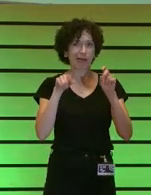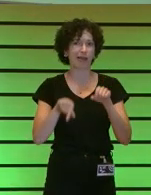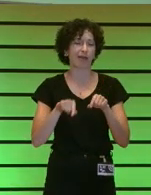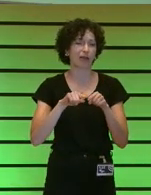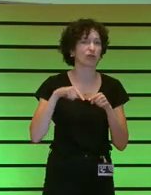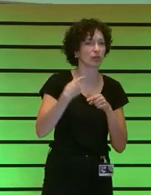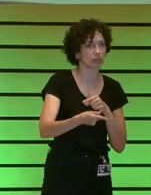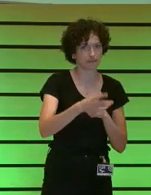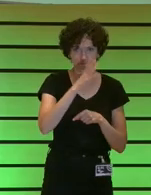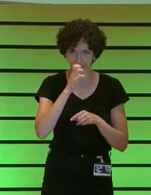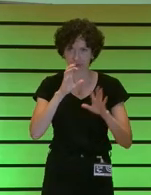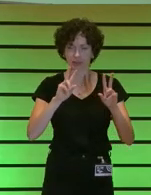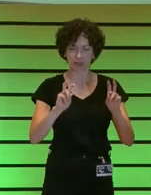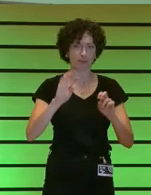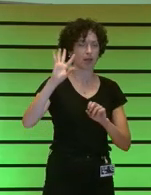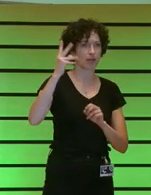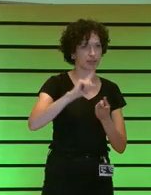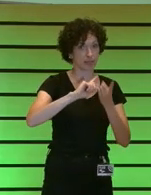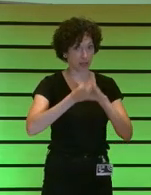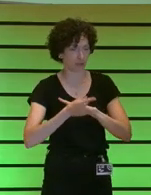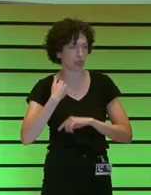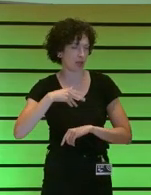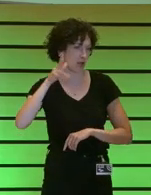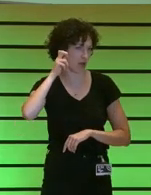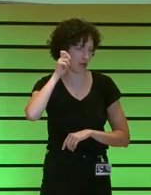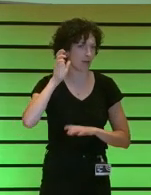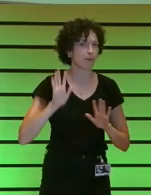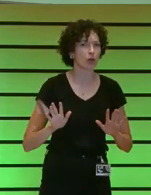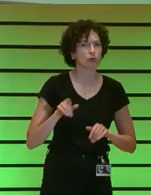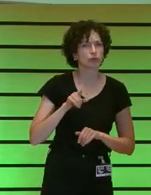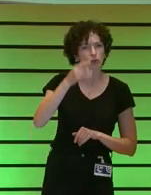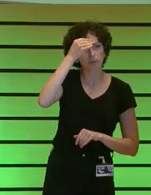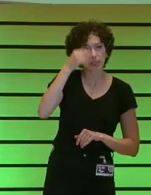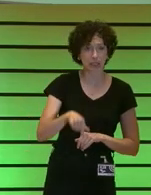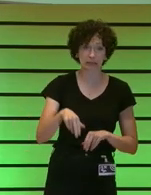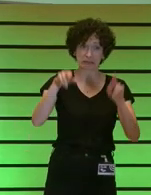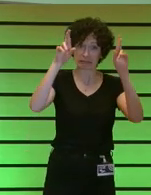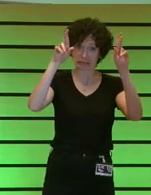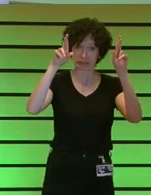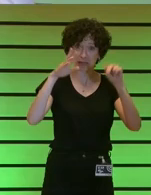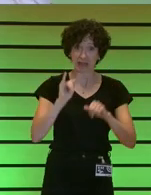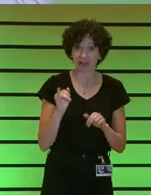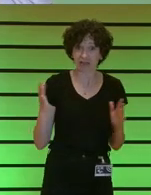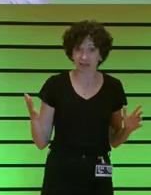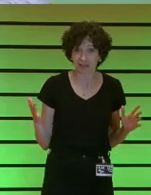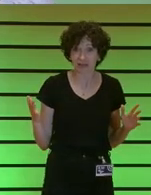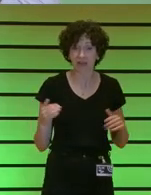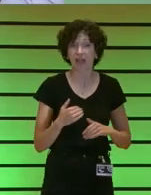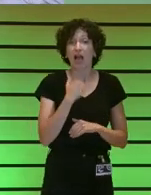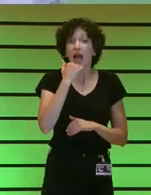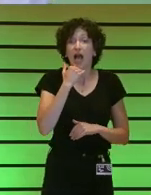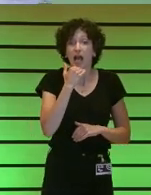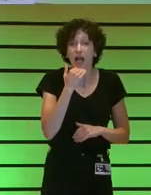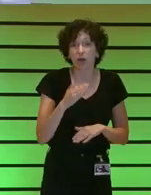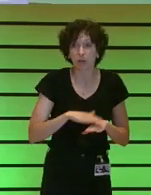devastadoras del cambio climático y sin embargo Cristina tú crees que hay razones para la esperanza dónde crees que pueden hallarse los signos que